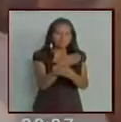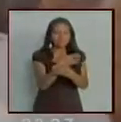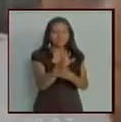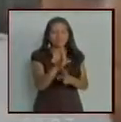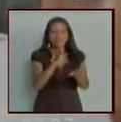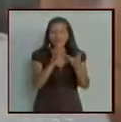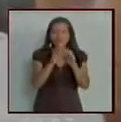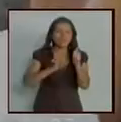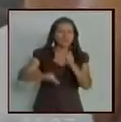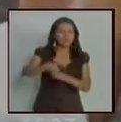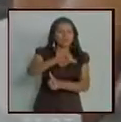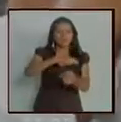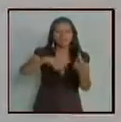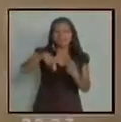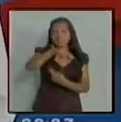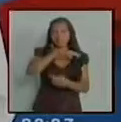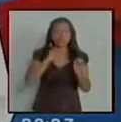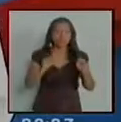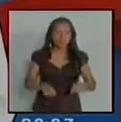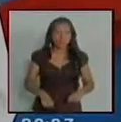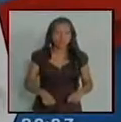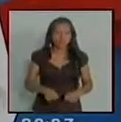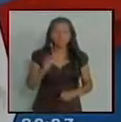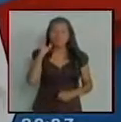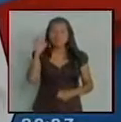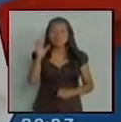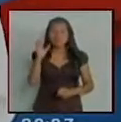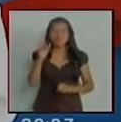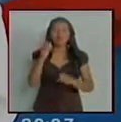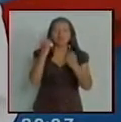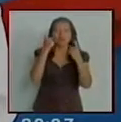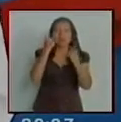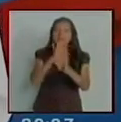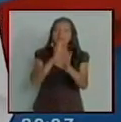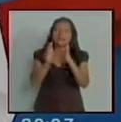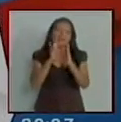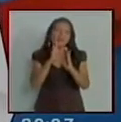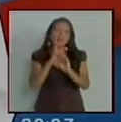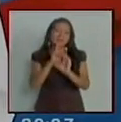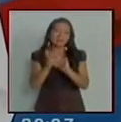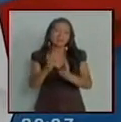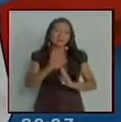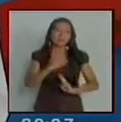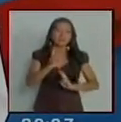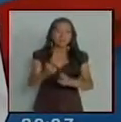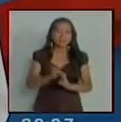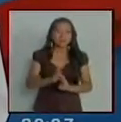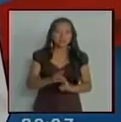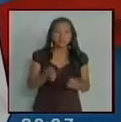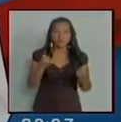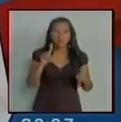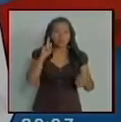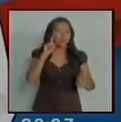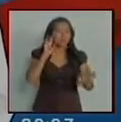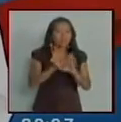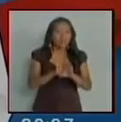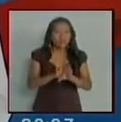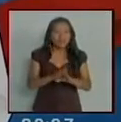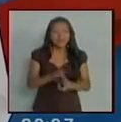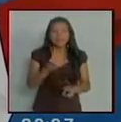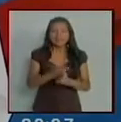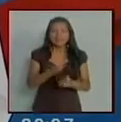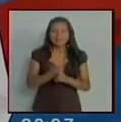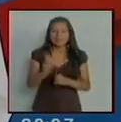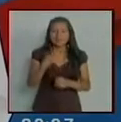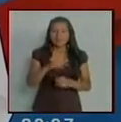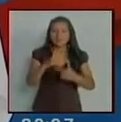somos seres sociales y necesitamos escuchar para poder hablar, para poder comunicarnos. Entonces, ya vernos limitados con este sentido, pues